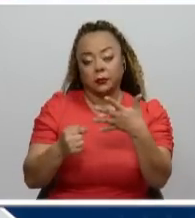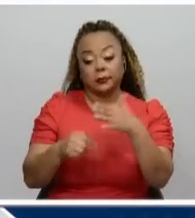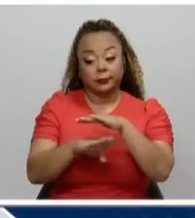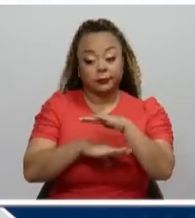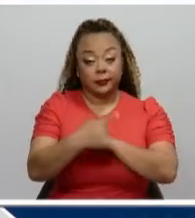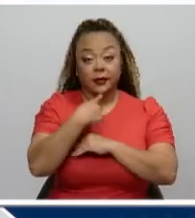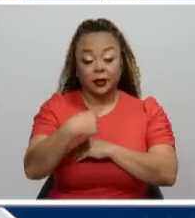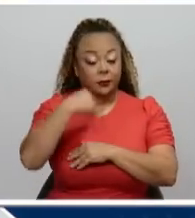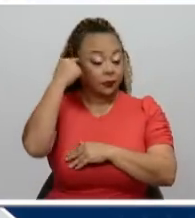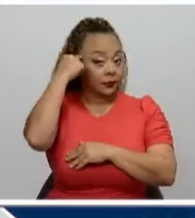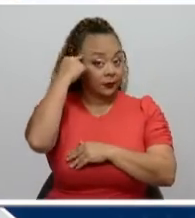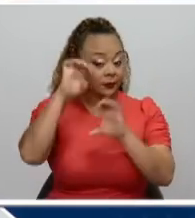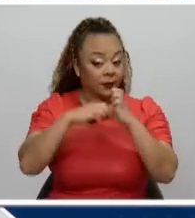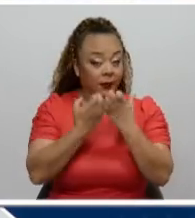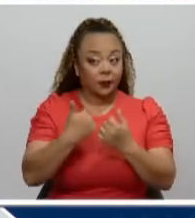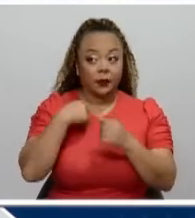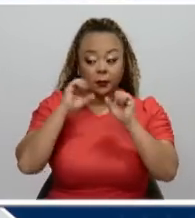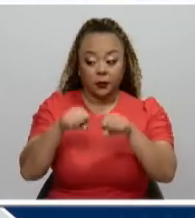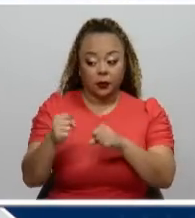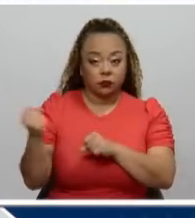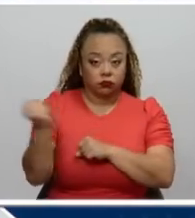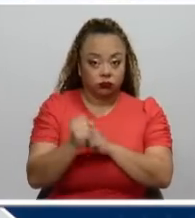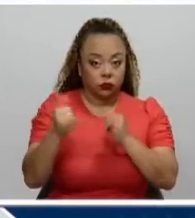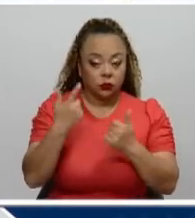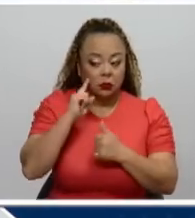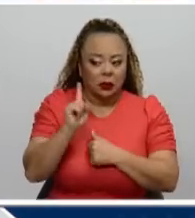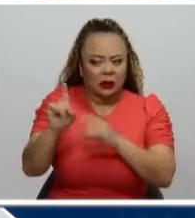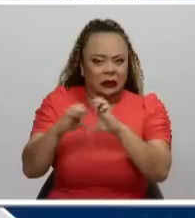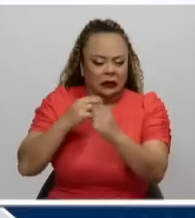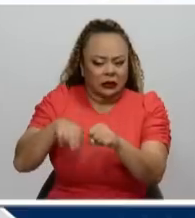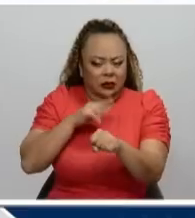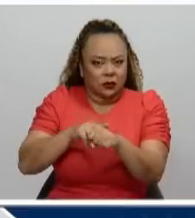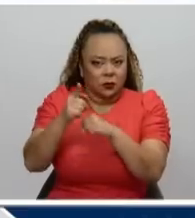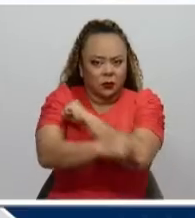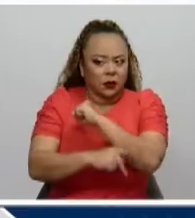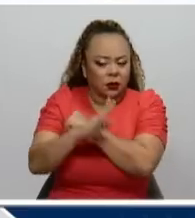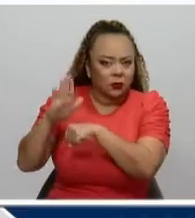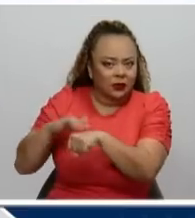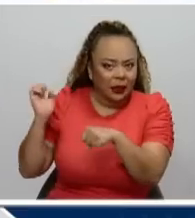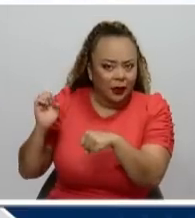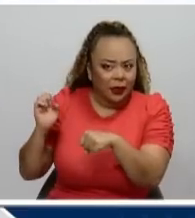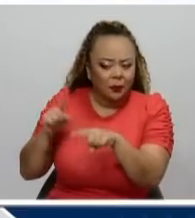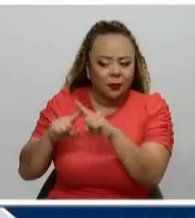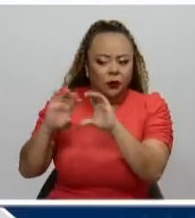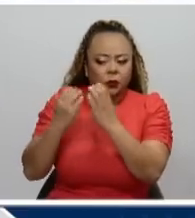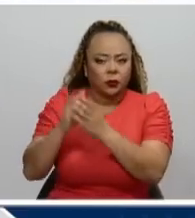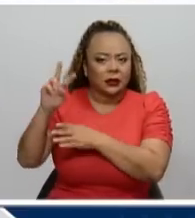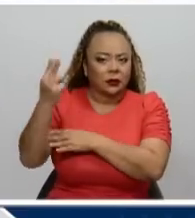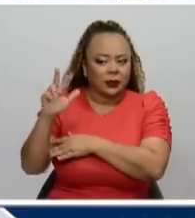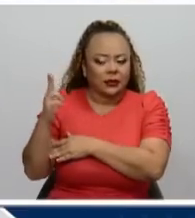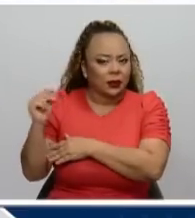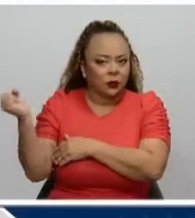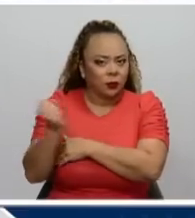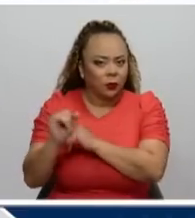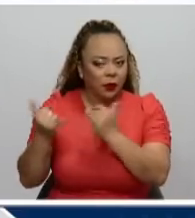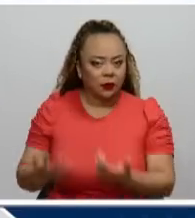sea uno pensaría que el equipo que lo tenga Lo pone a jugar porque incluso para que una selección un país lo llame pero clubes de segunda y tercera no